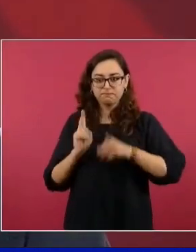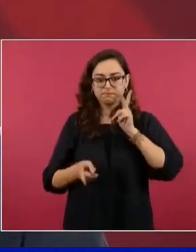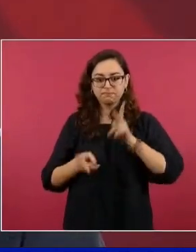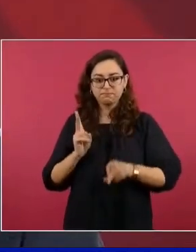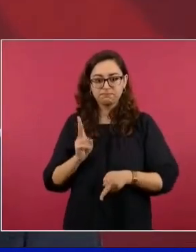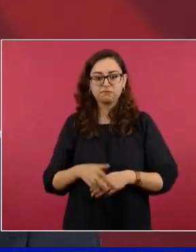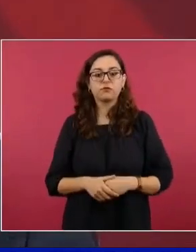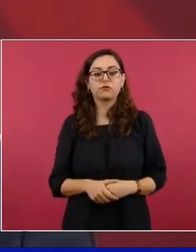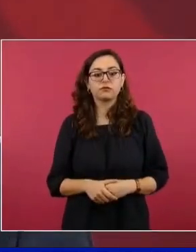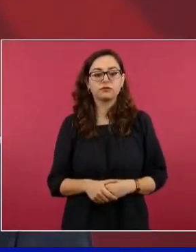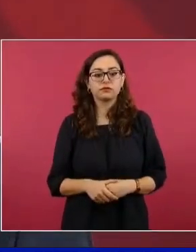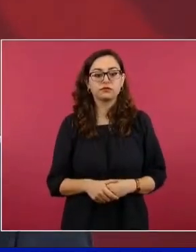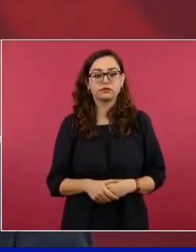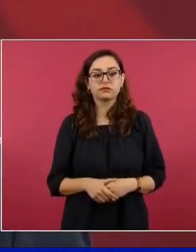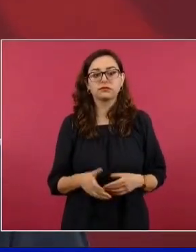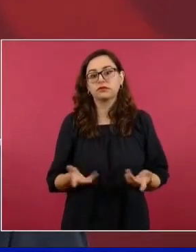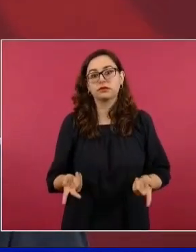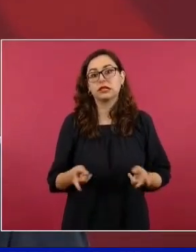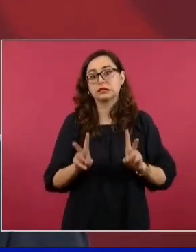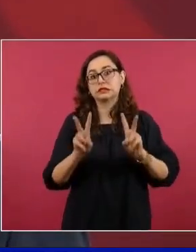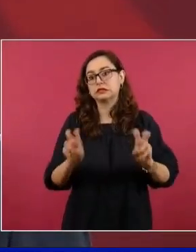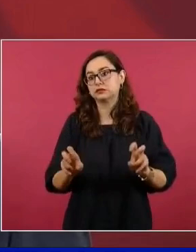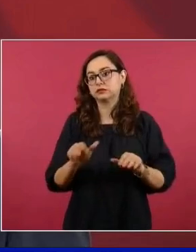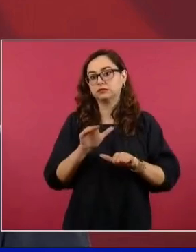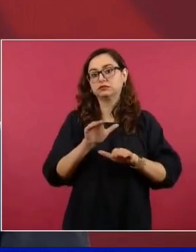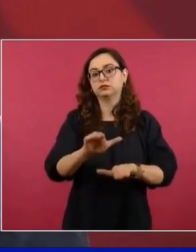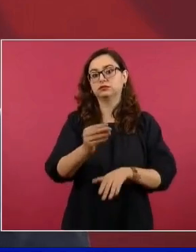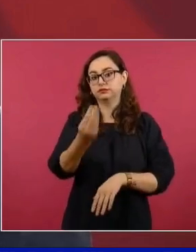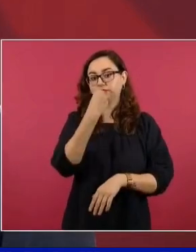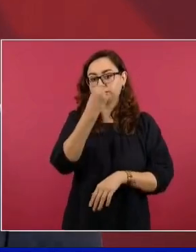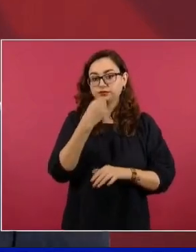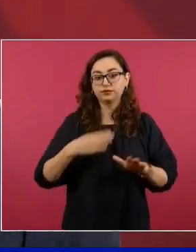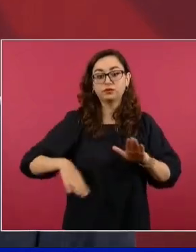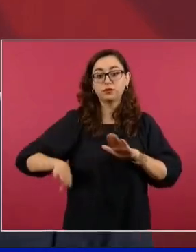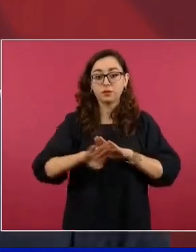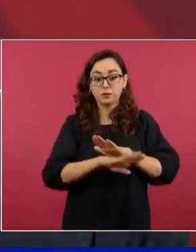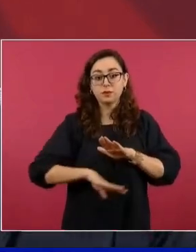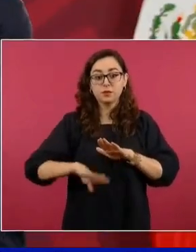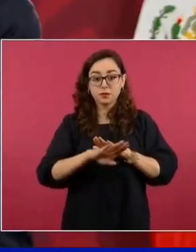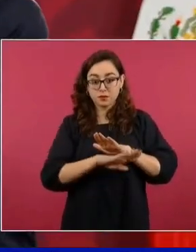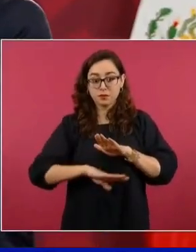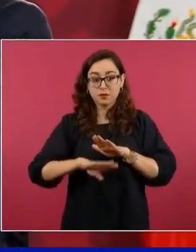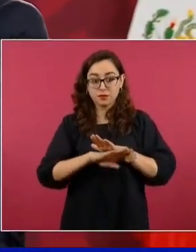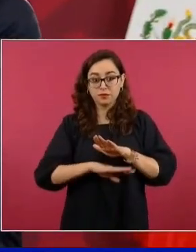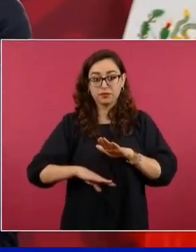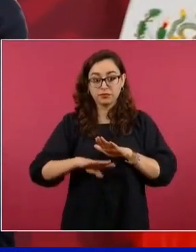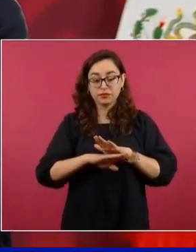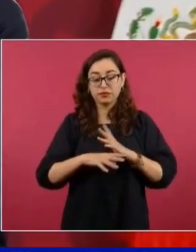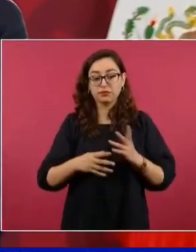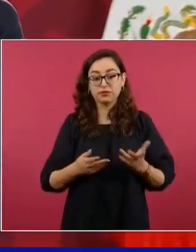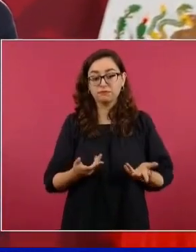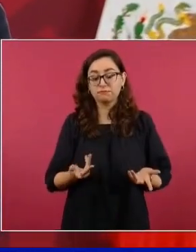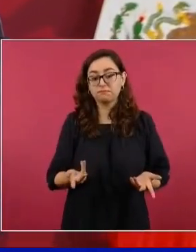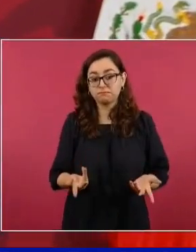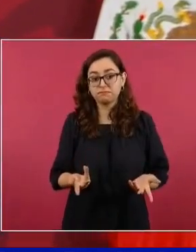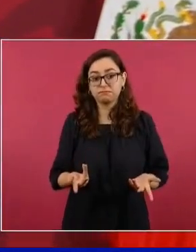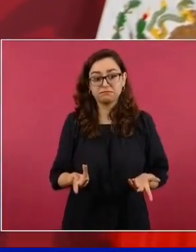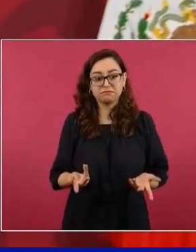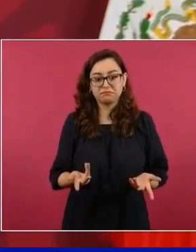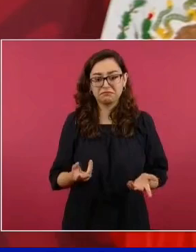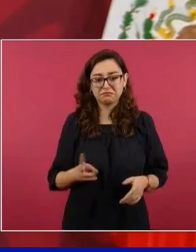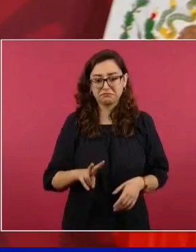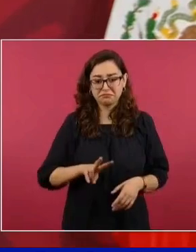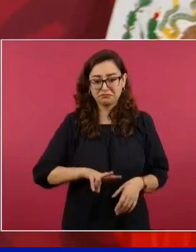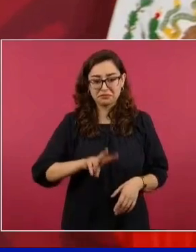en los básicos, y lo cierto es que son muy pocos